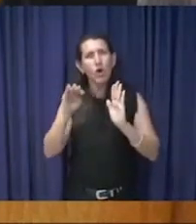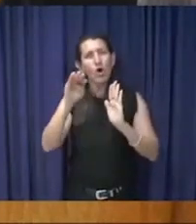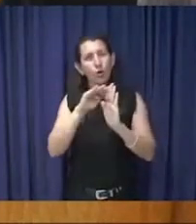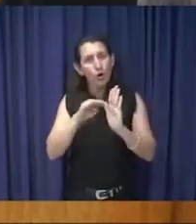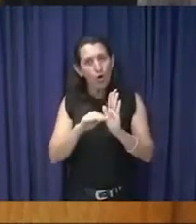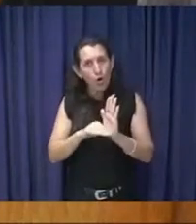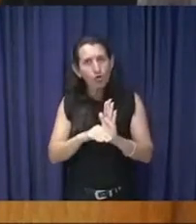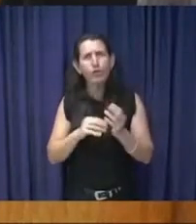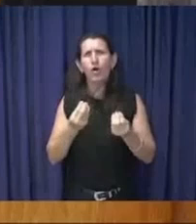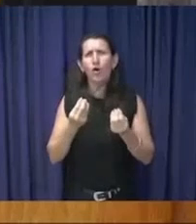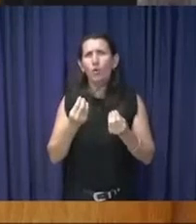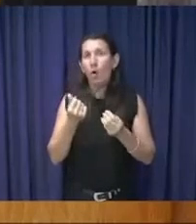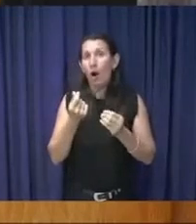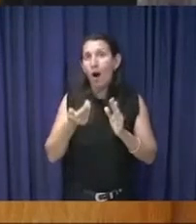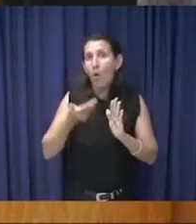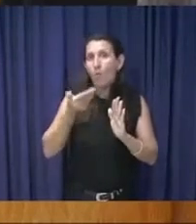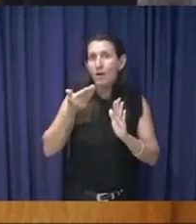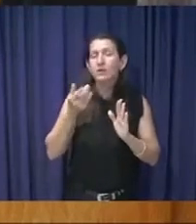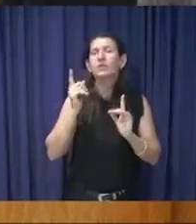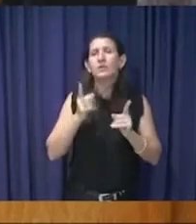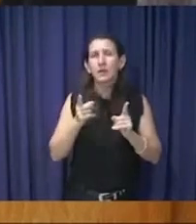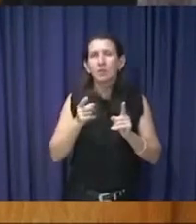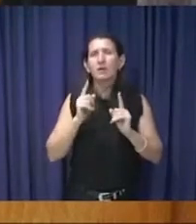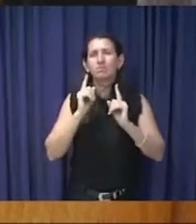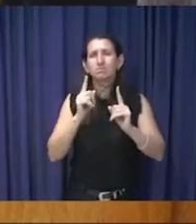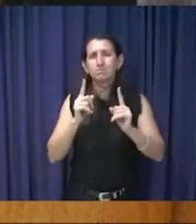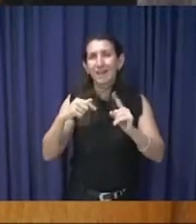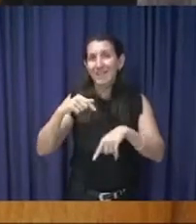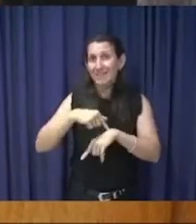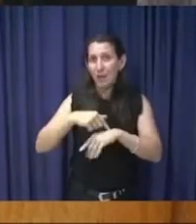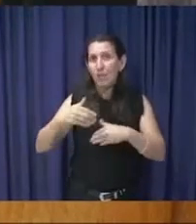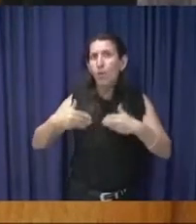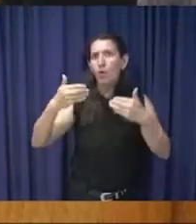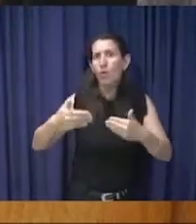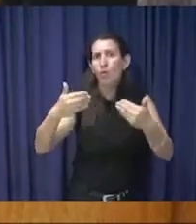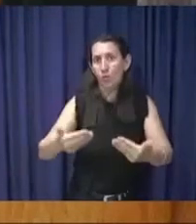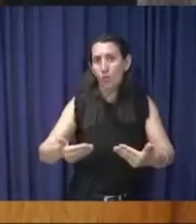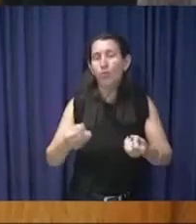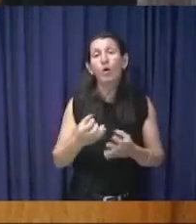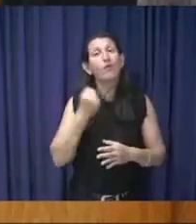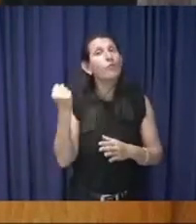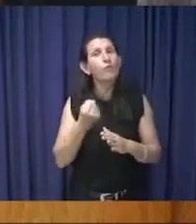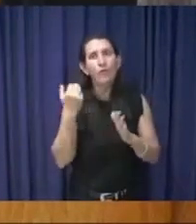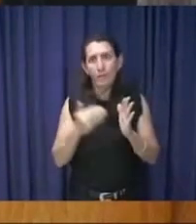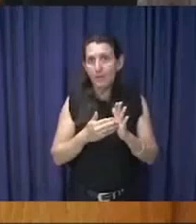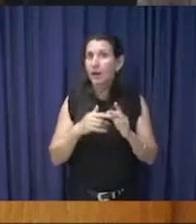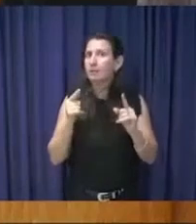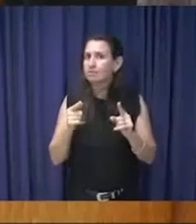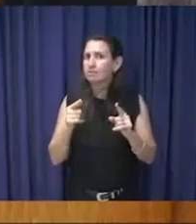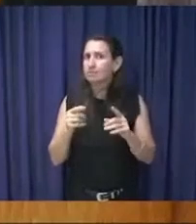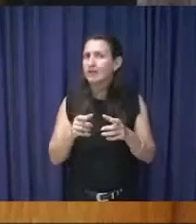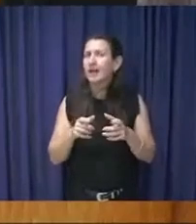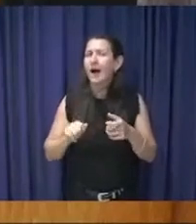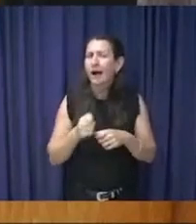ser los aumentos y si es posible sostenerlo en el tiempo. Porque es fundamental acá sostener las cuestiones